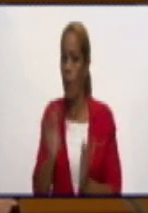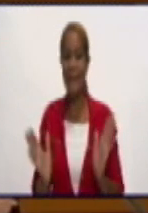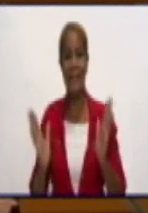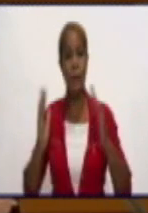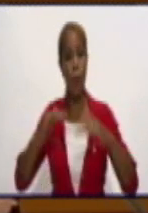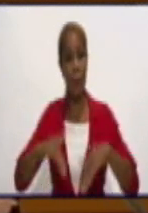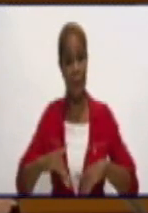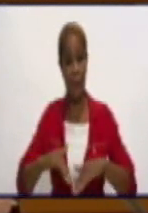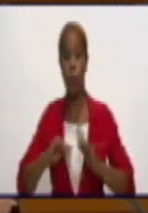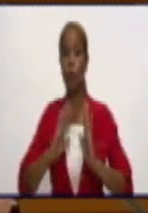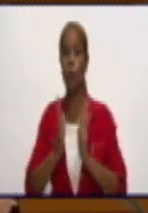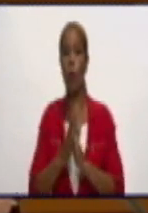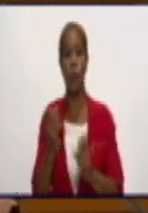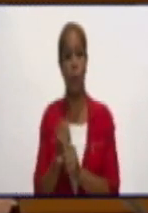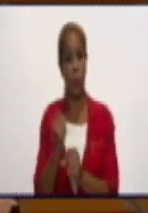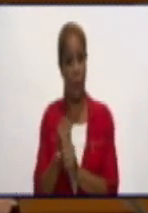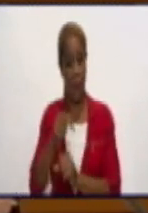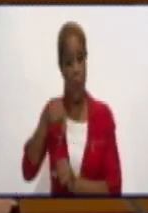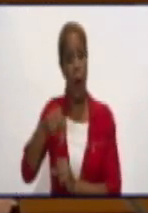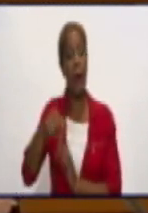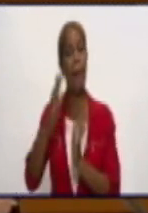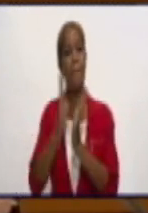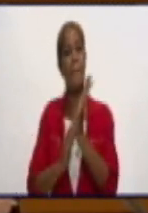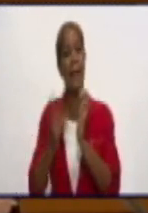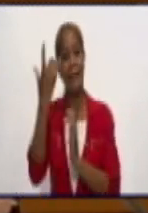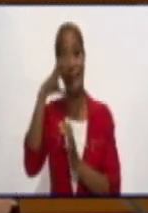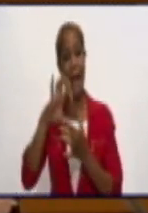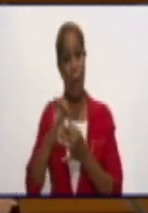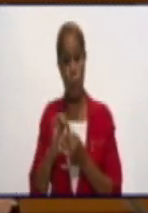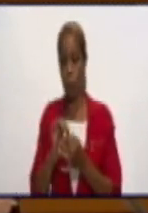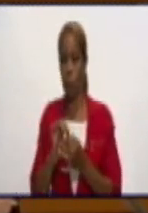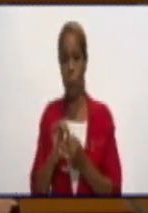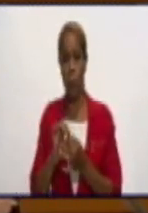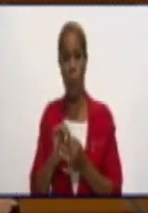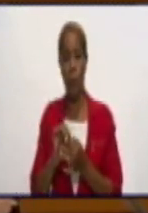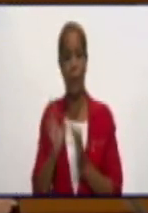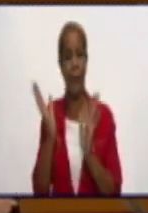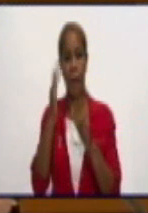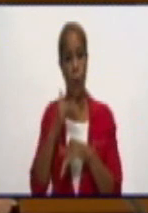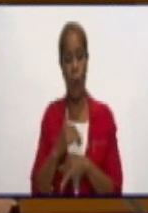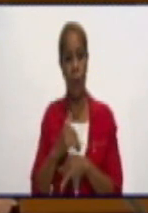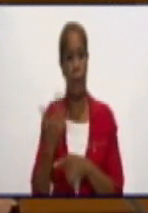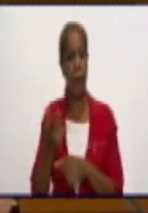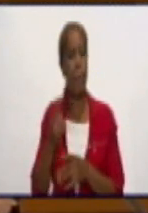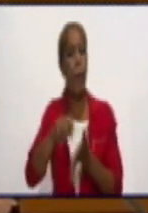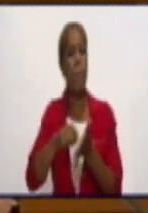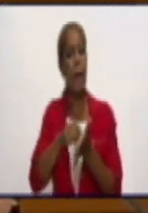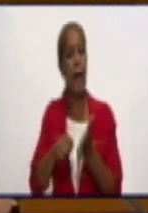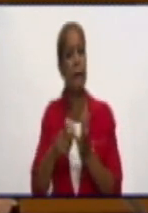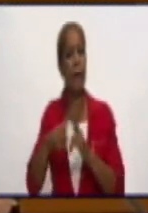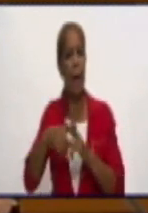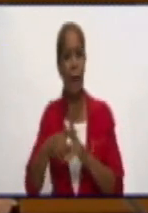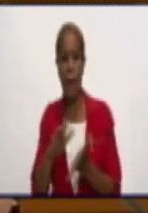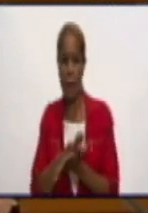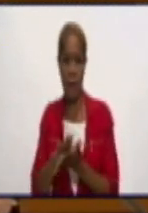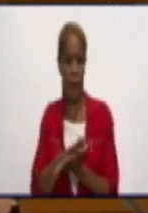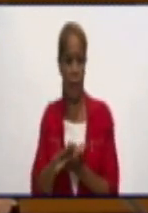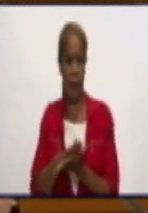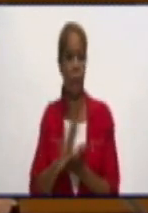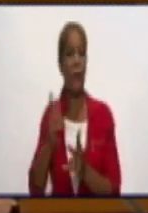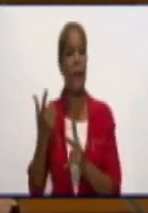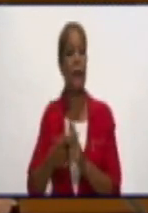trabajos durante el mes de agosto que impliquen afectaciones por causas voluntarias para los clientes, y las